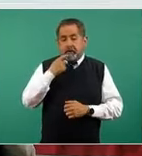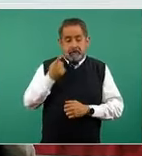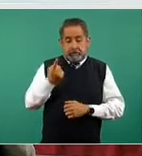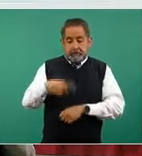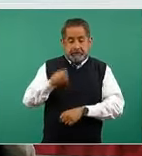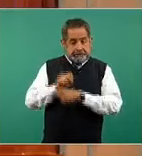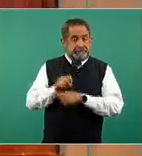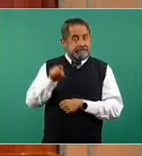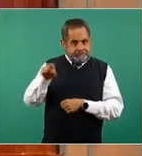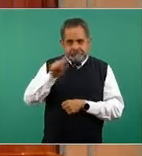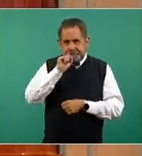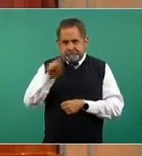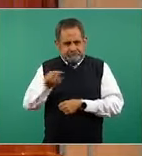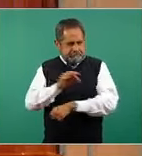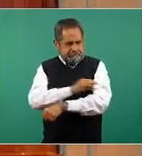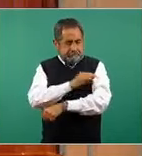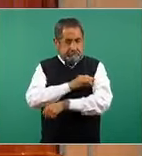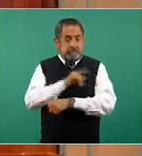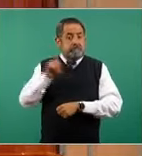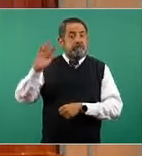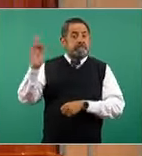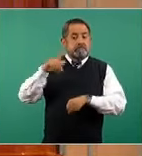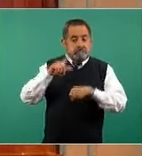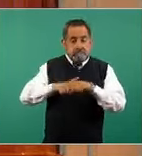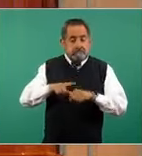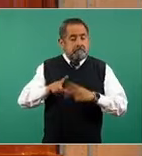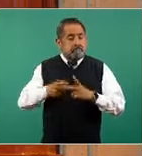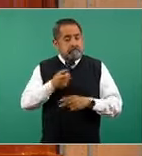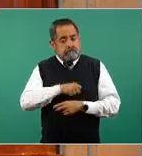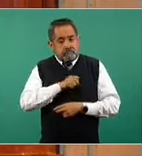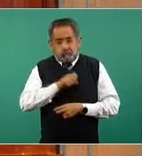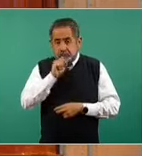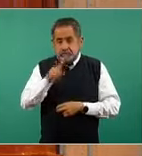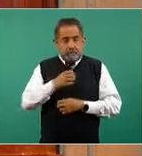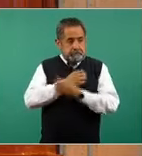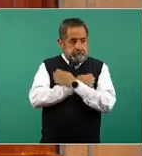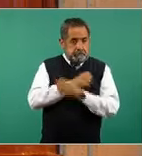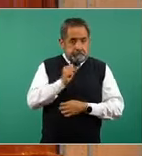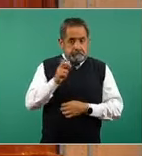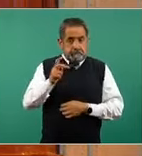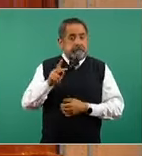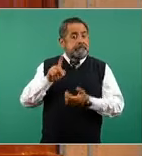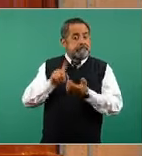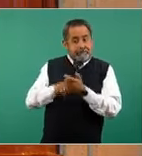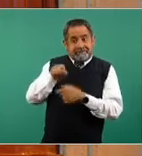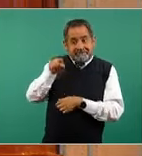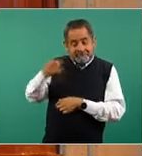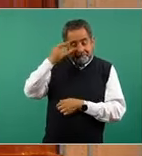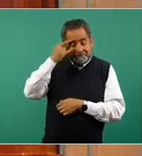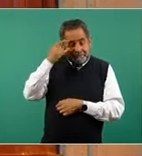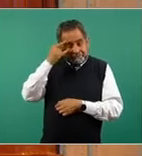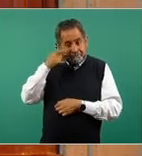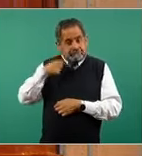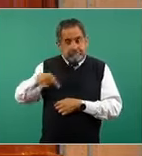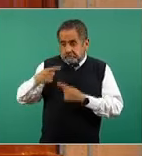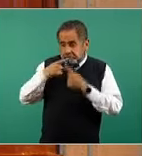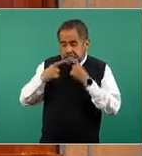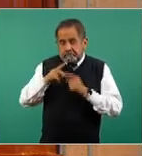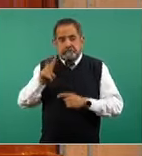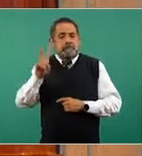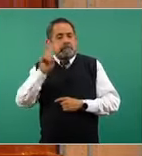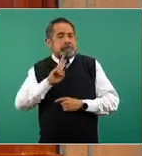actividades importantes las autoridades federales, tanto de salud como de educación, en el estado de Campeche, en